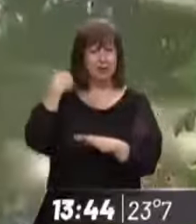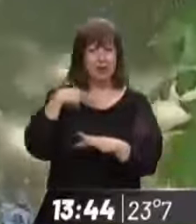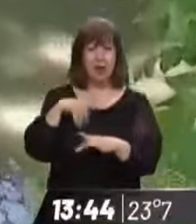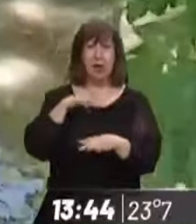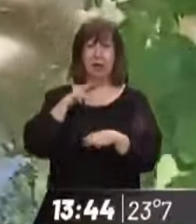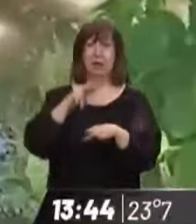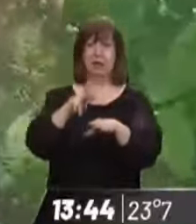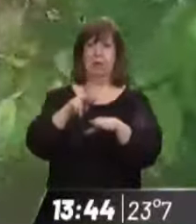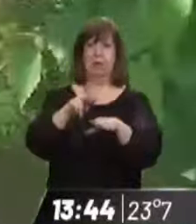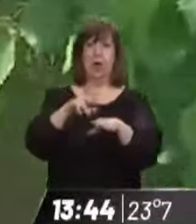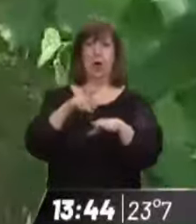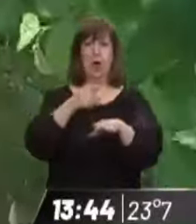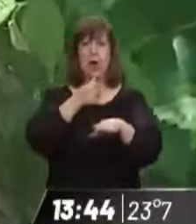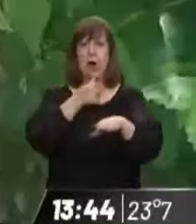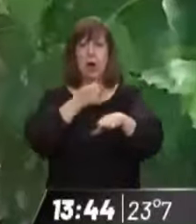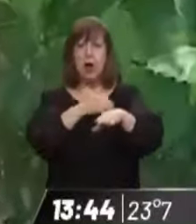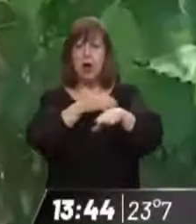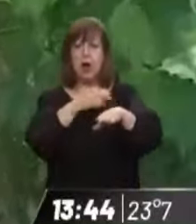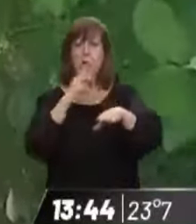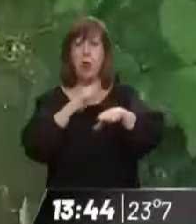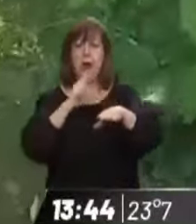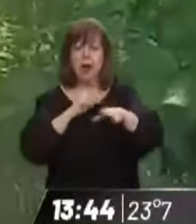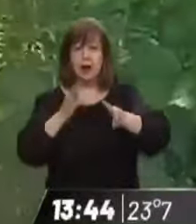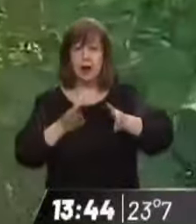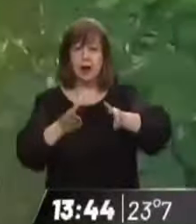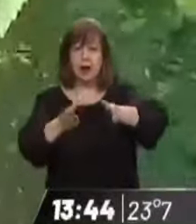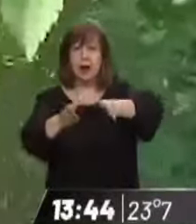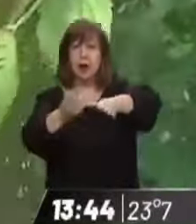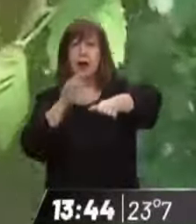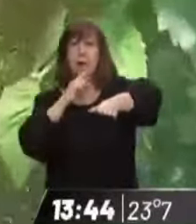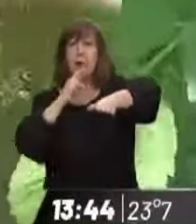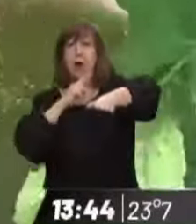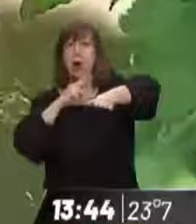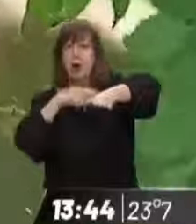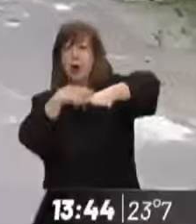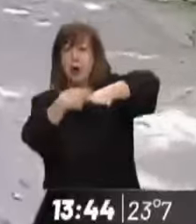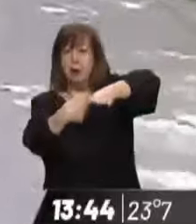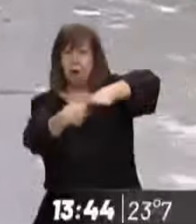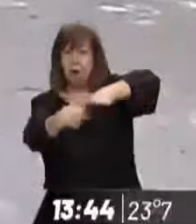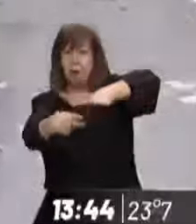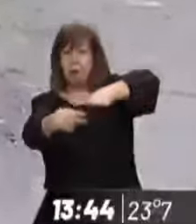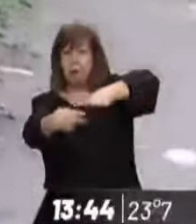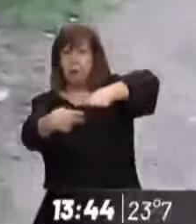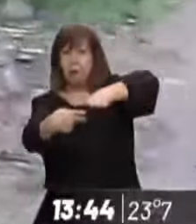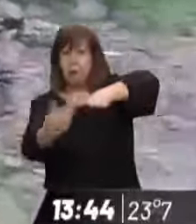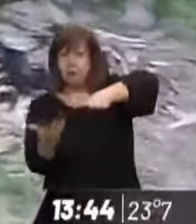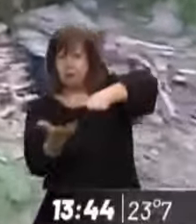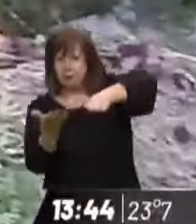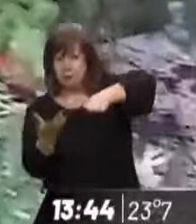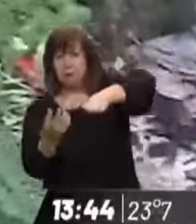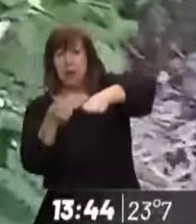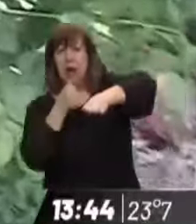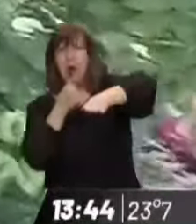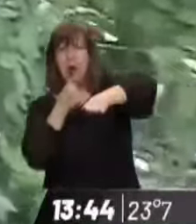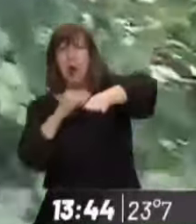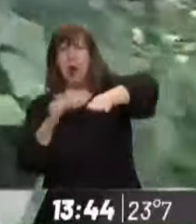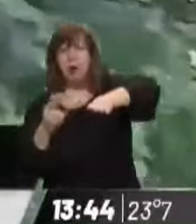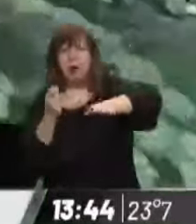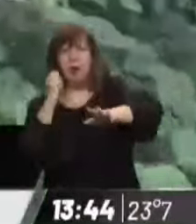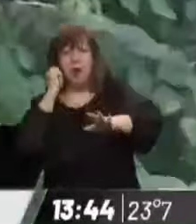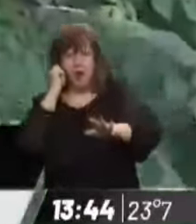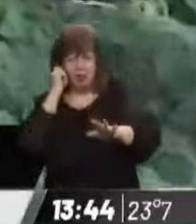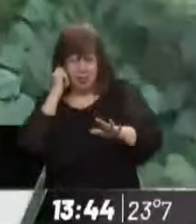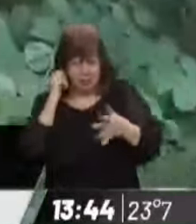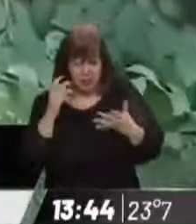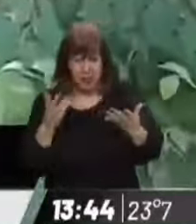con el hallazgo del cuerpo de una mujer, en este caso, que por ahí no se puede precisar lo que es fundamentalmente la edad, porque